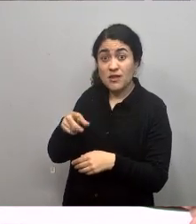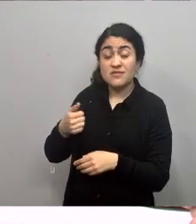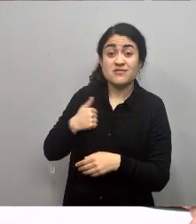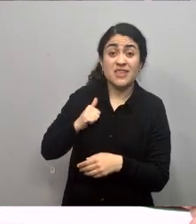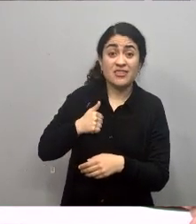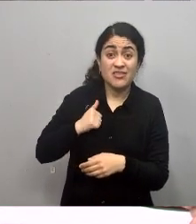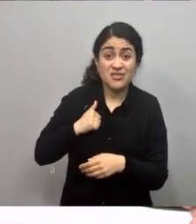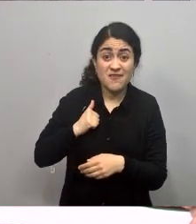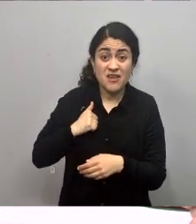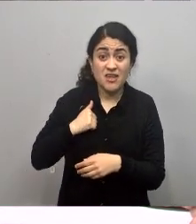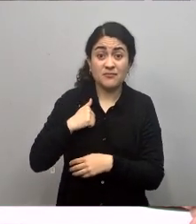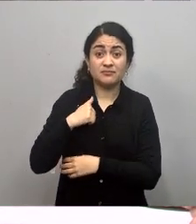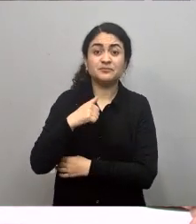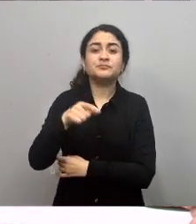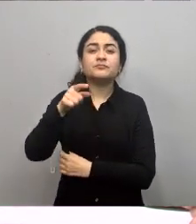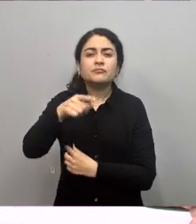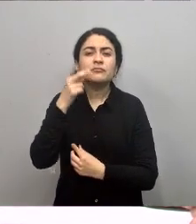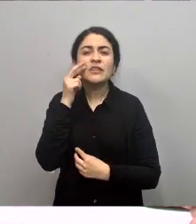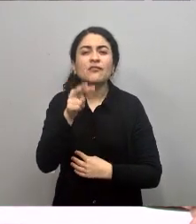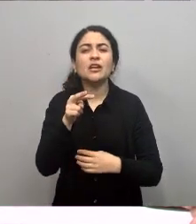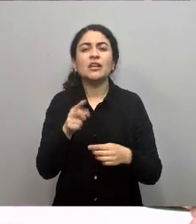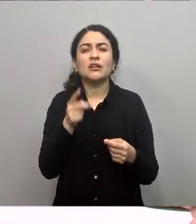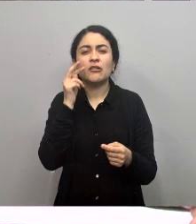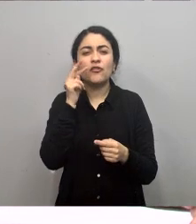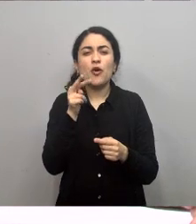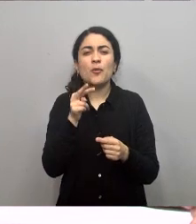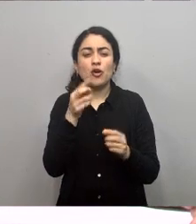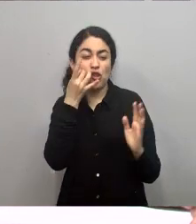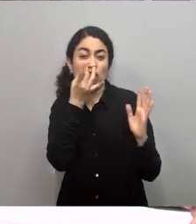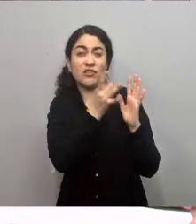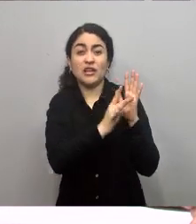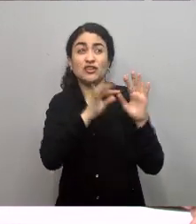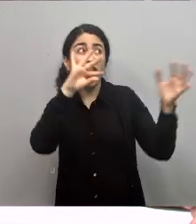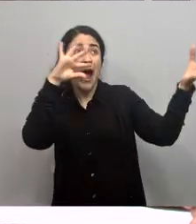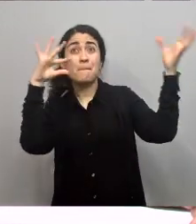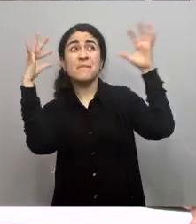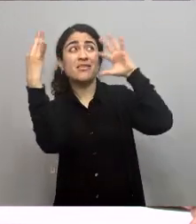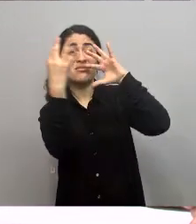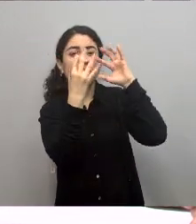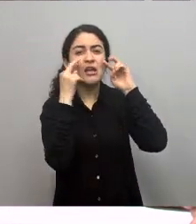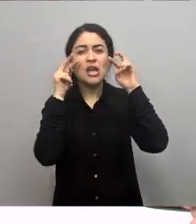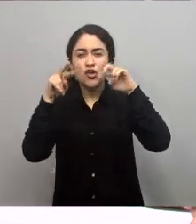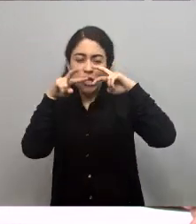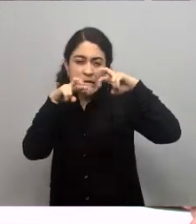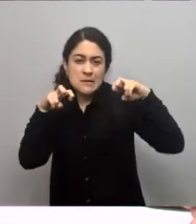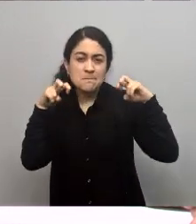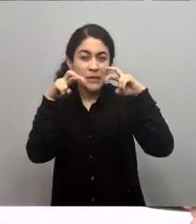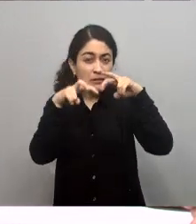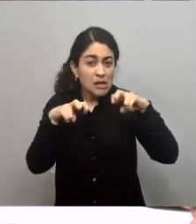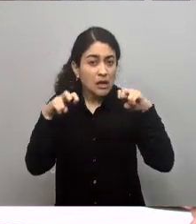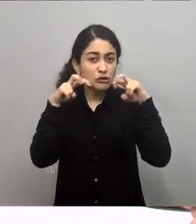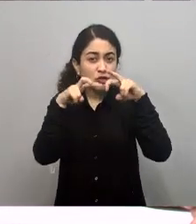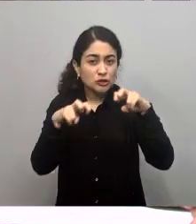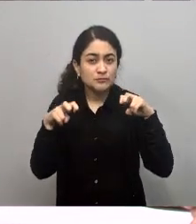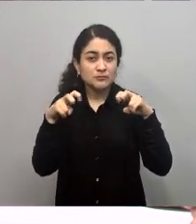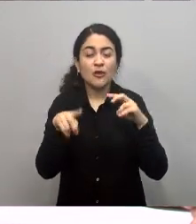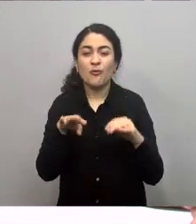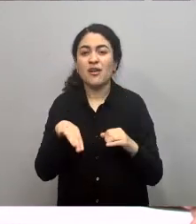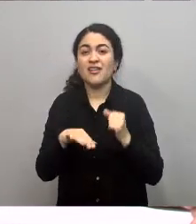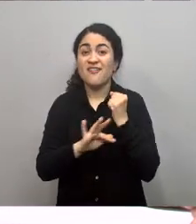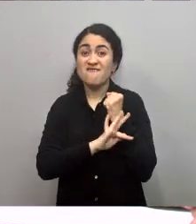la Brigada de Delitos Medioambientales, que están indagando a propósito de la investigación que está haciendo la